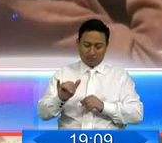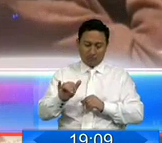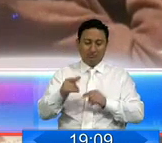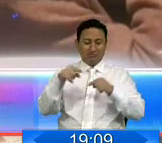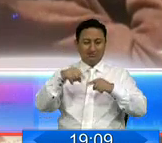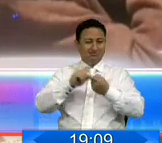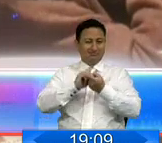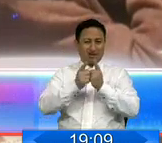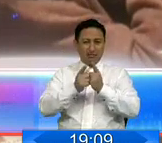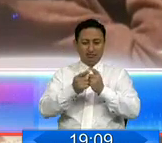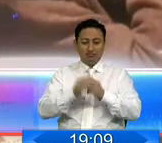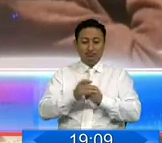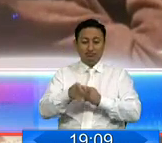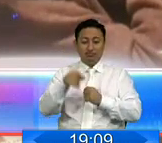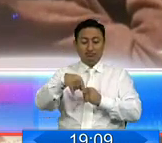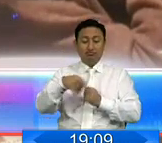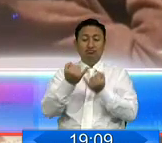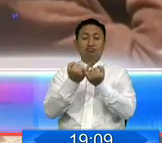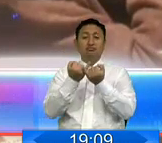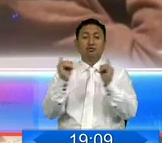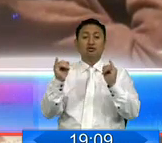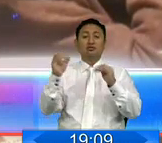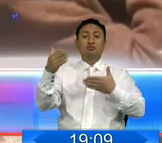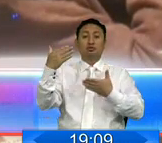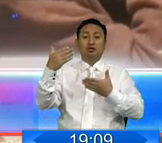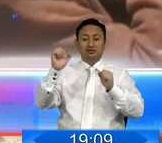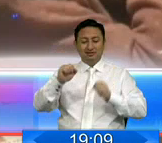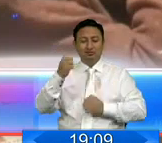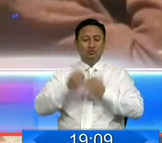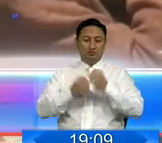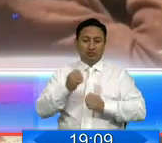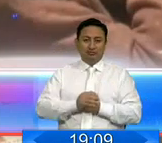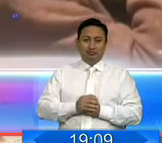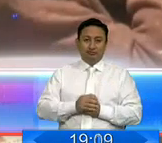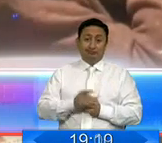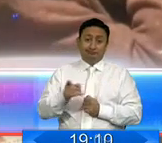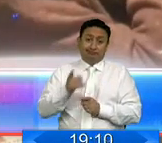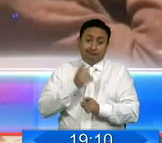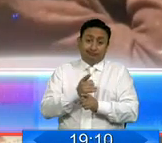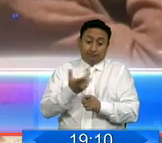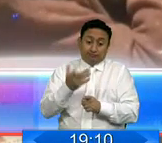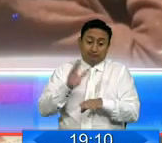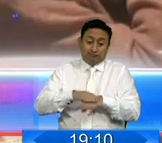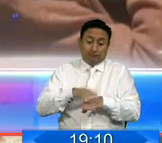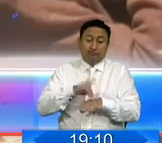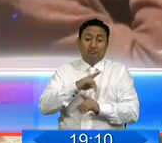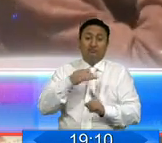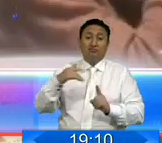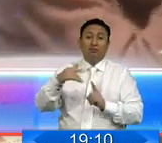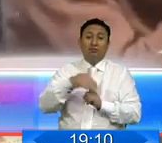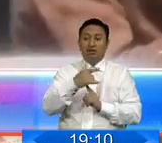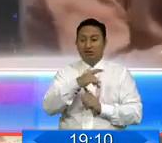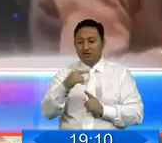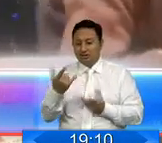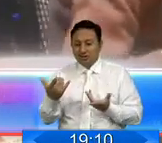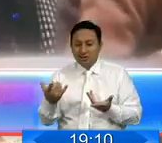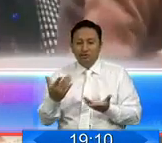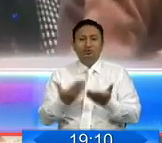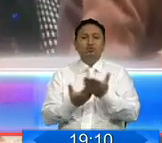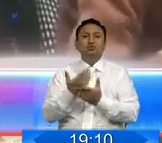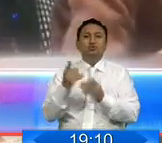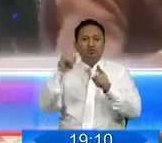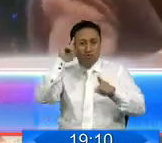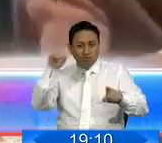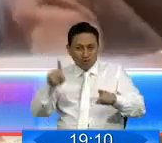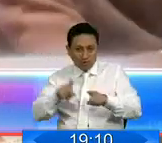la institucionalidad política también está muy golpeada y esto, por supuesto, es parte de un ambiente de definiciones, de nuevos